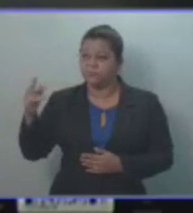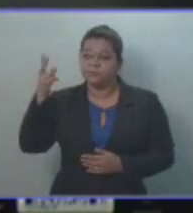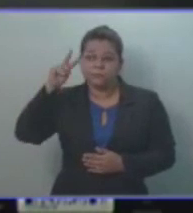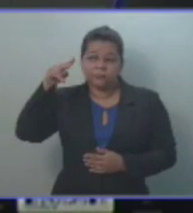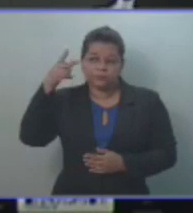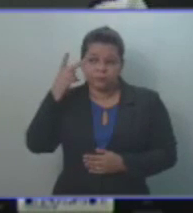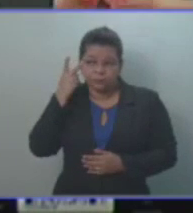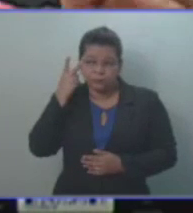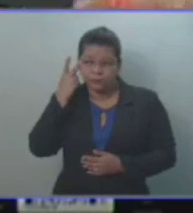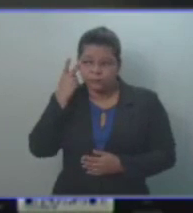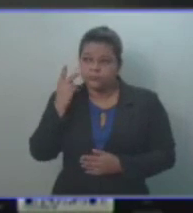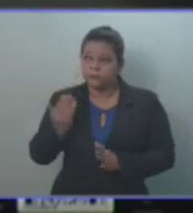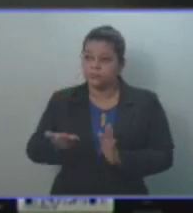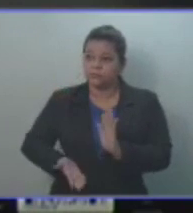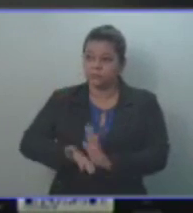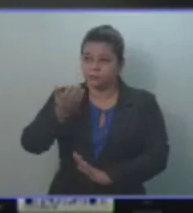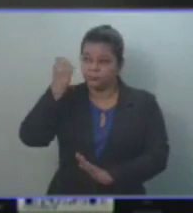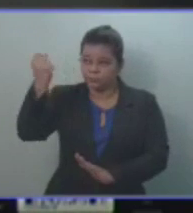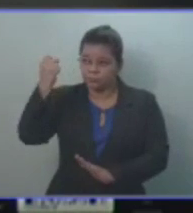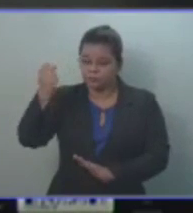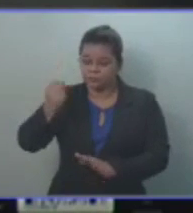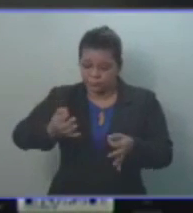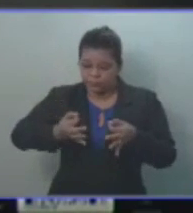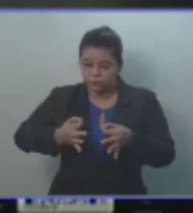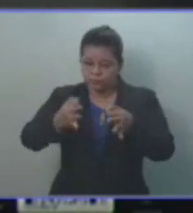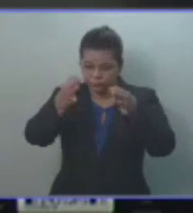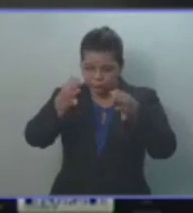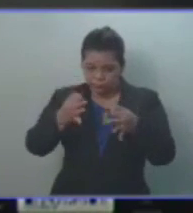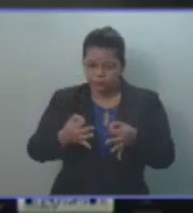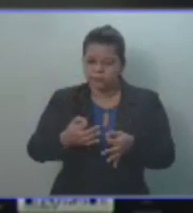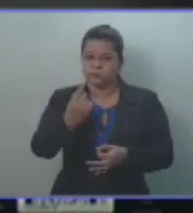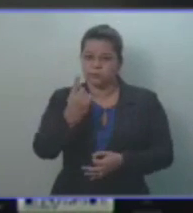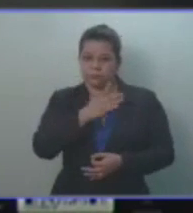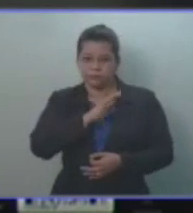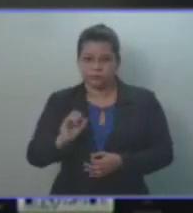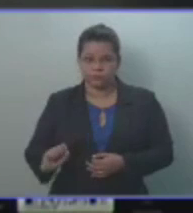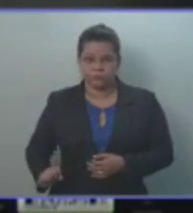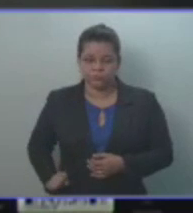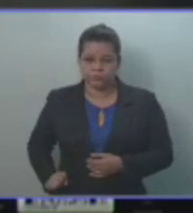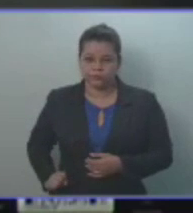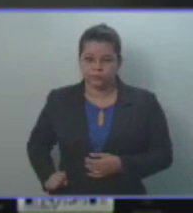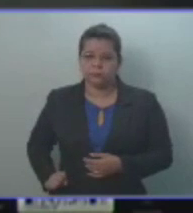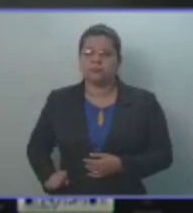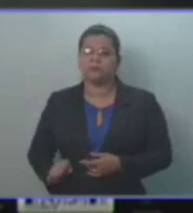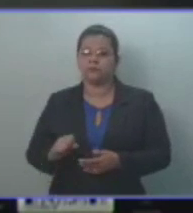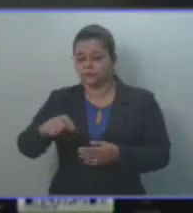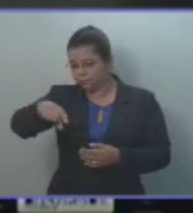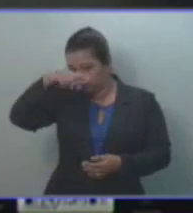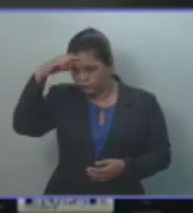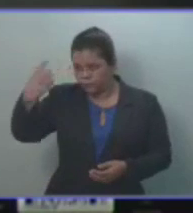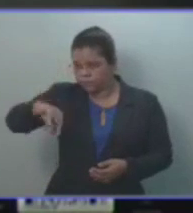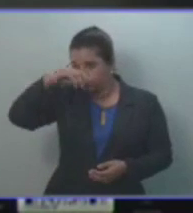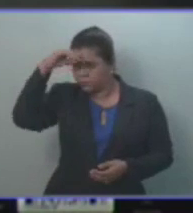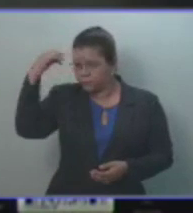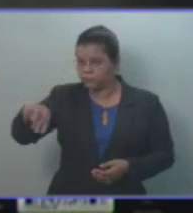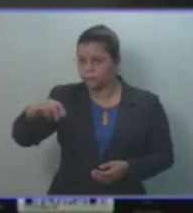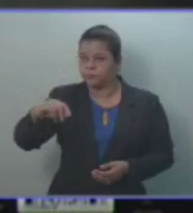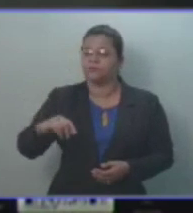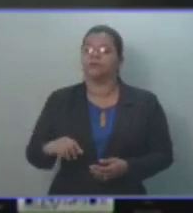más importante de dignificar a los salvadoreños es con trabajo. Por